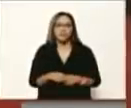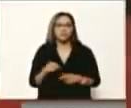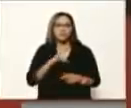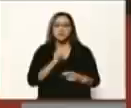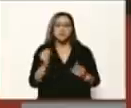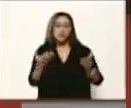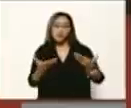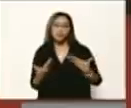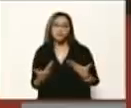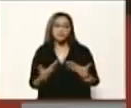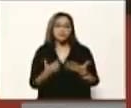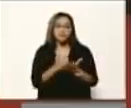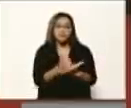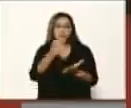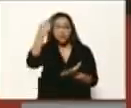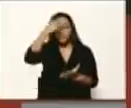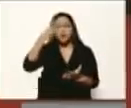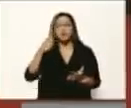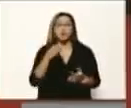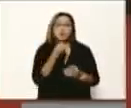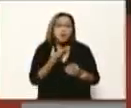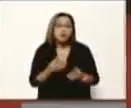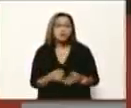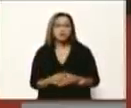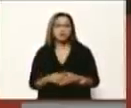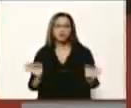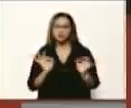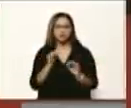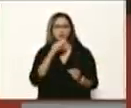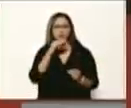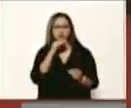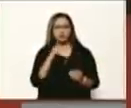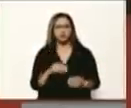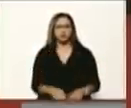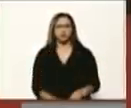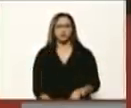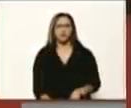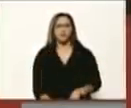del pueblo, pues. No se moleste, compañero, compañera.